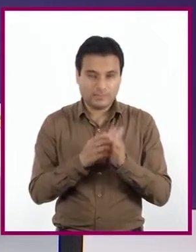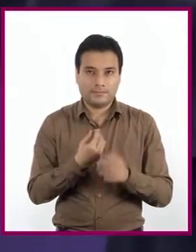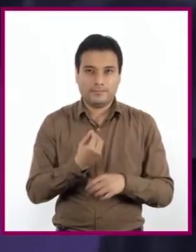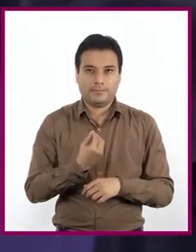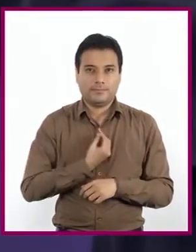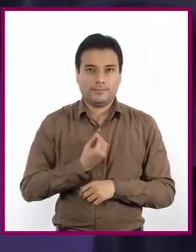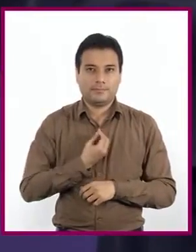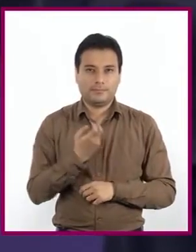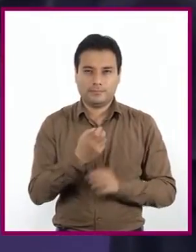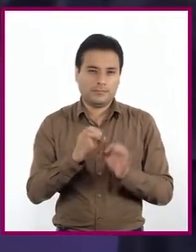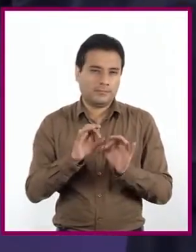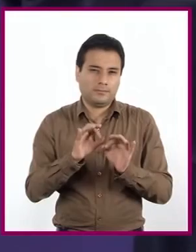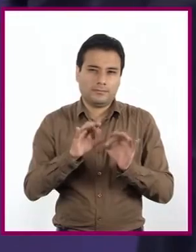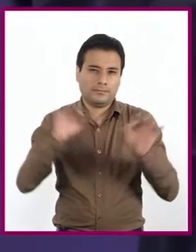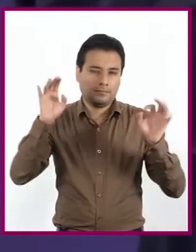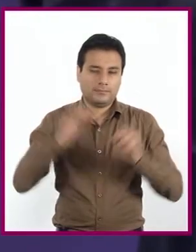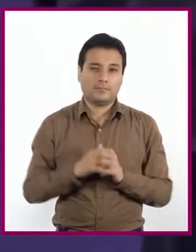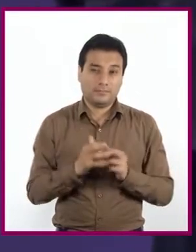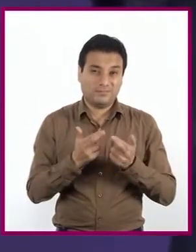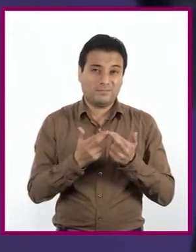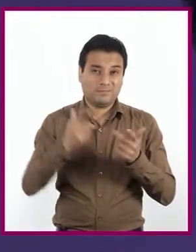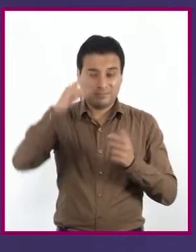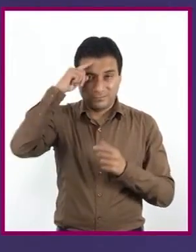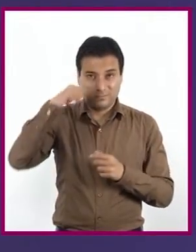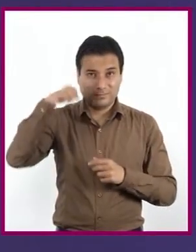por lo que se rompen fácilmente.